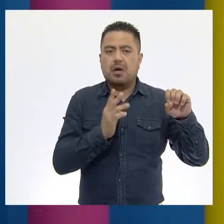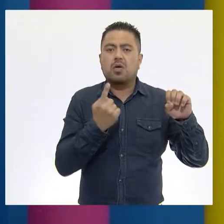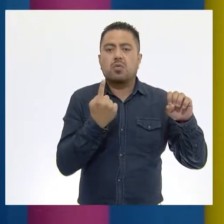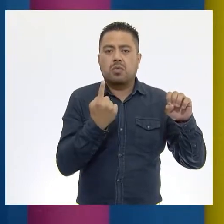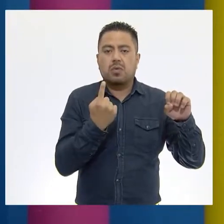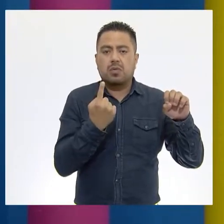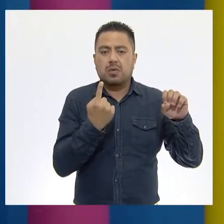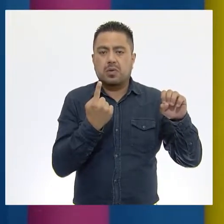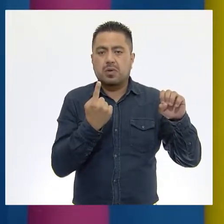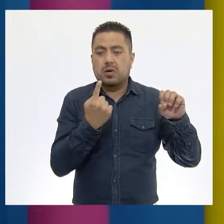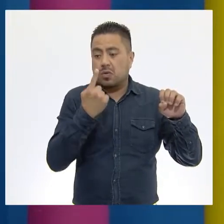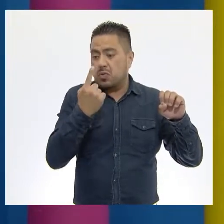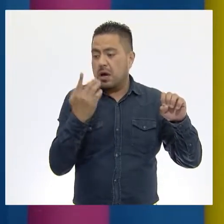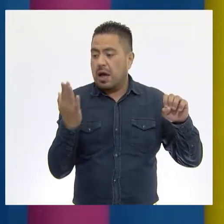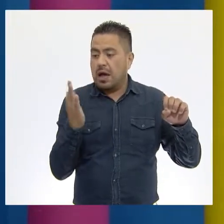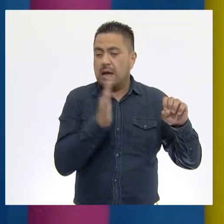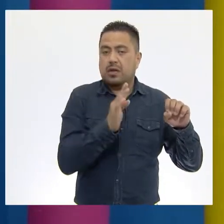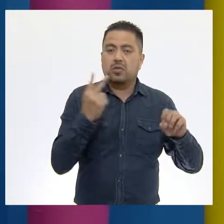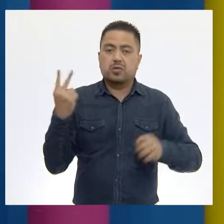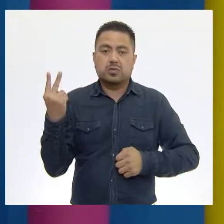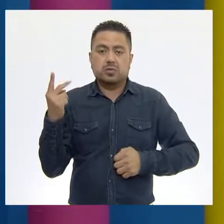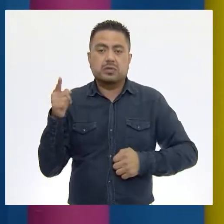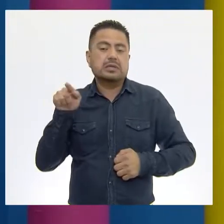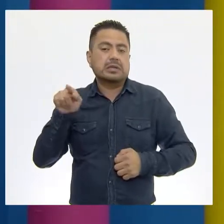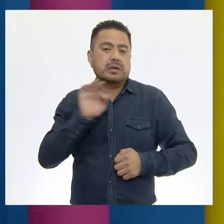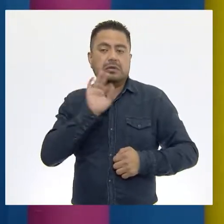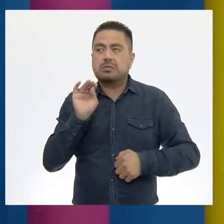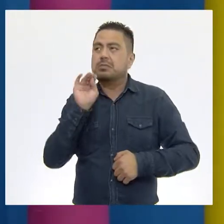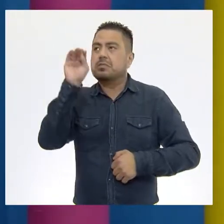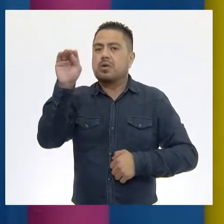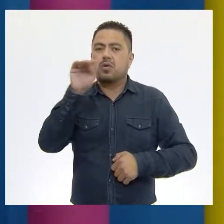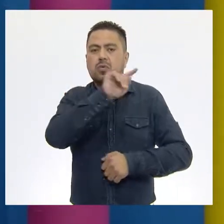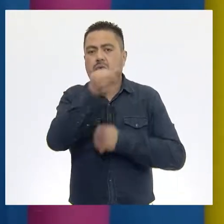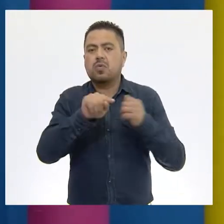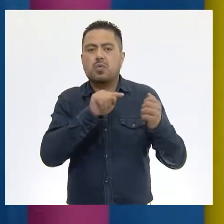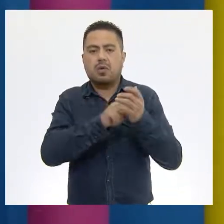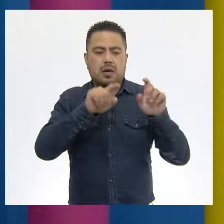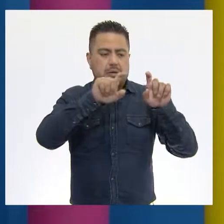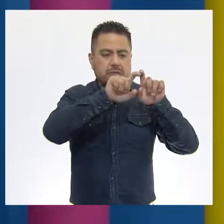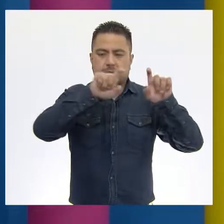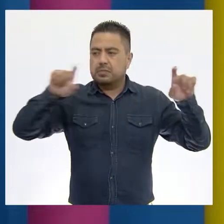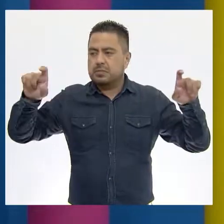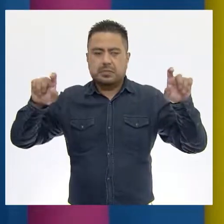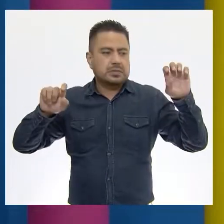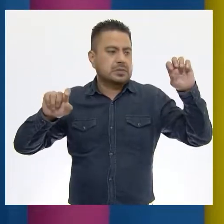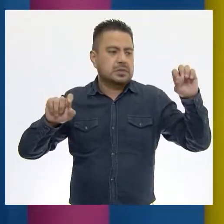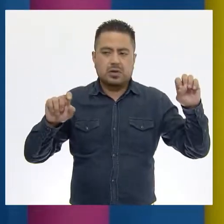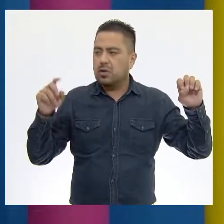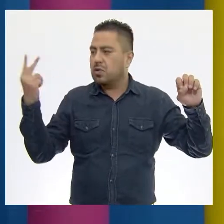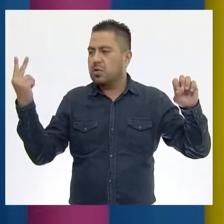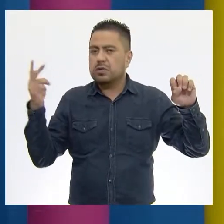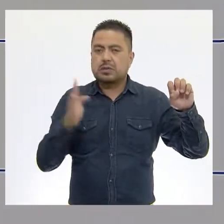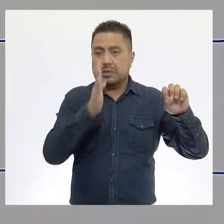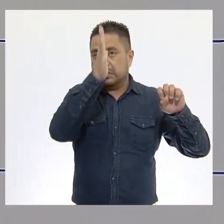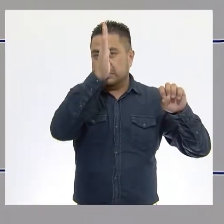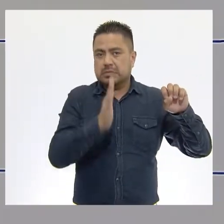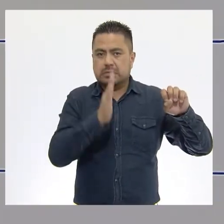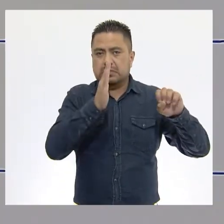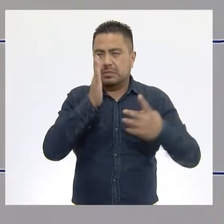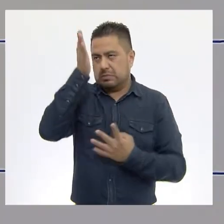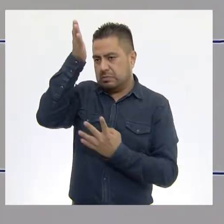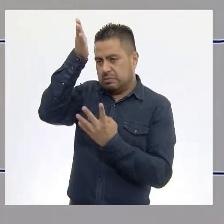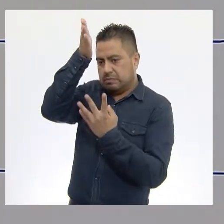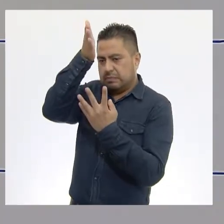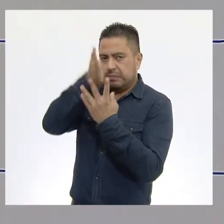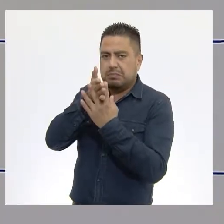va antes que el 2, entonces lo colocaríamos en el espacio que hay entre el 0 y el 2, y ahí lo divido